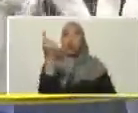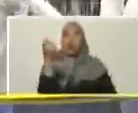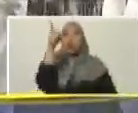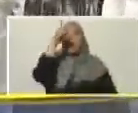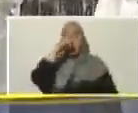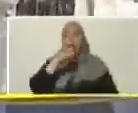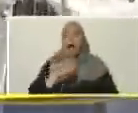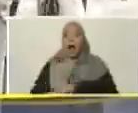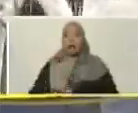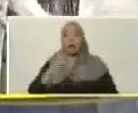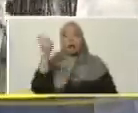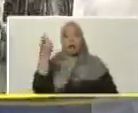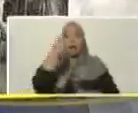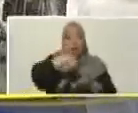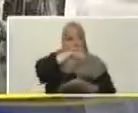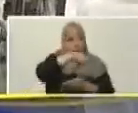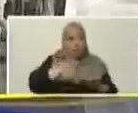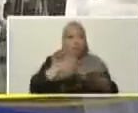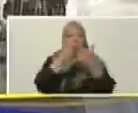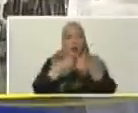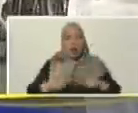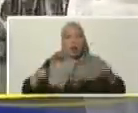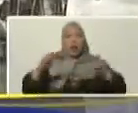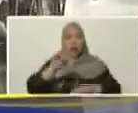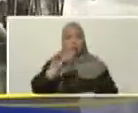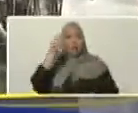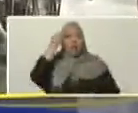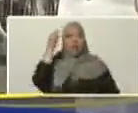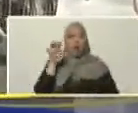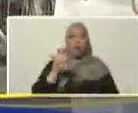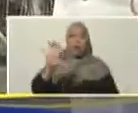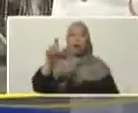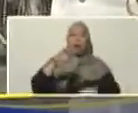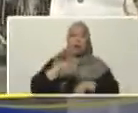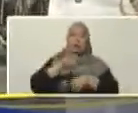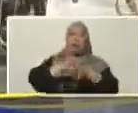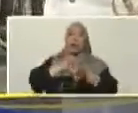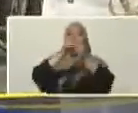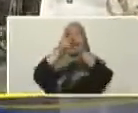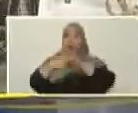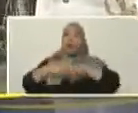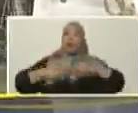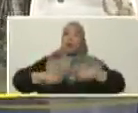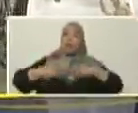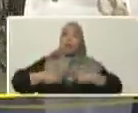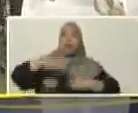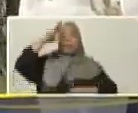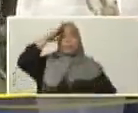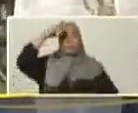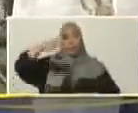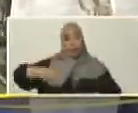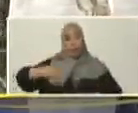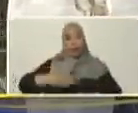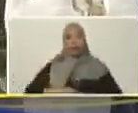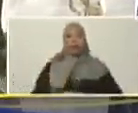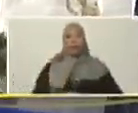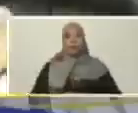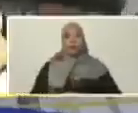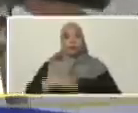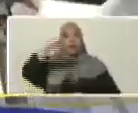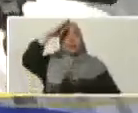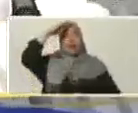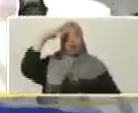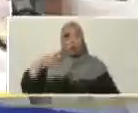firma del Acta de Independencia y Día de la Patria, por lo que son tiempos de renovación en la vida militar de la Fuerza Armada Nacional Bolivariana.